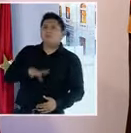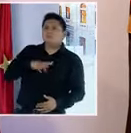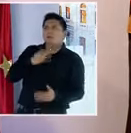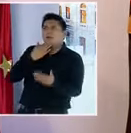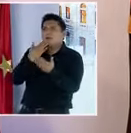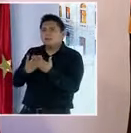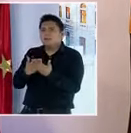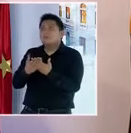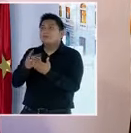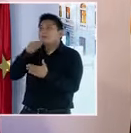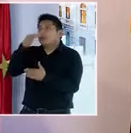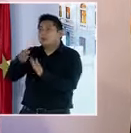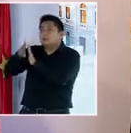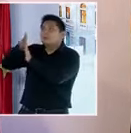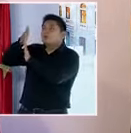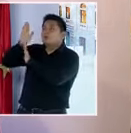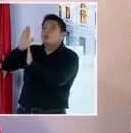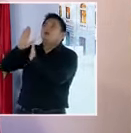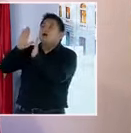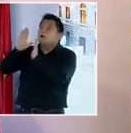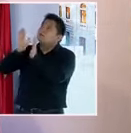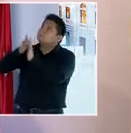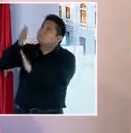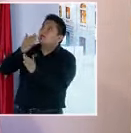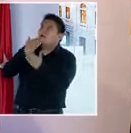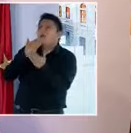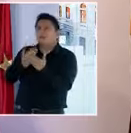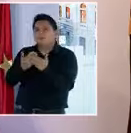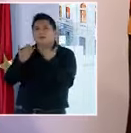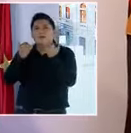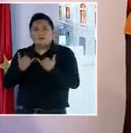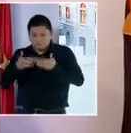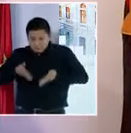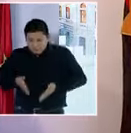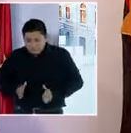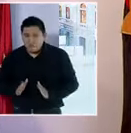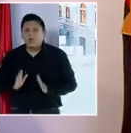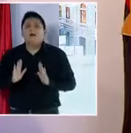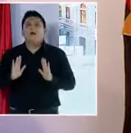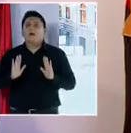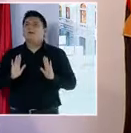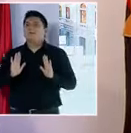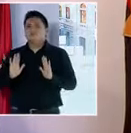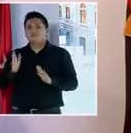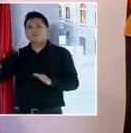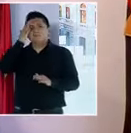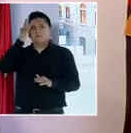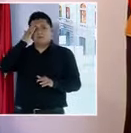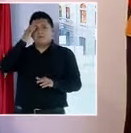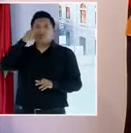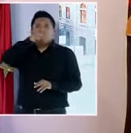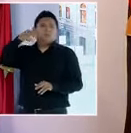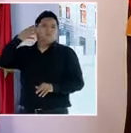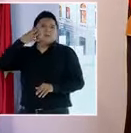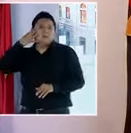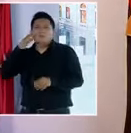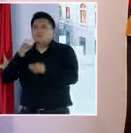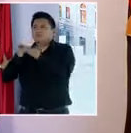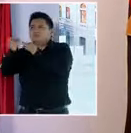Dios de nuestras creencias, nos haya permitido nacer en cualquiera de los 40 municipios